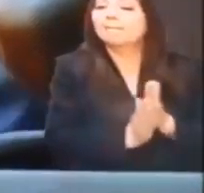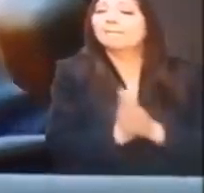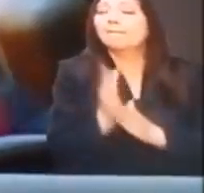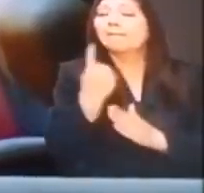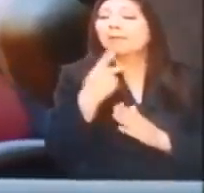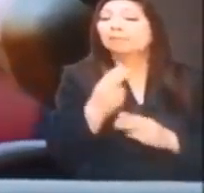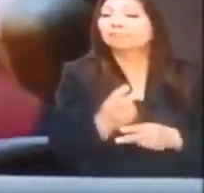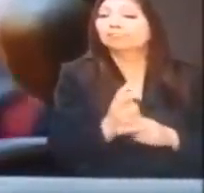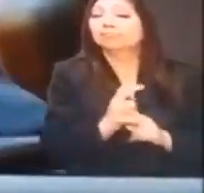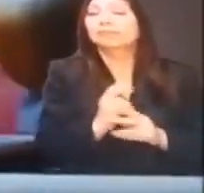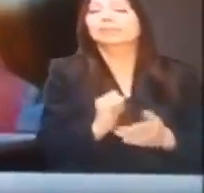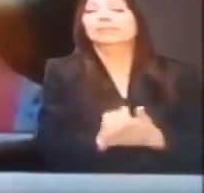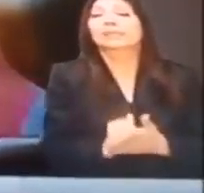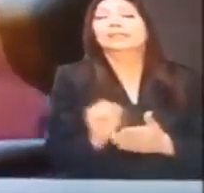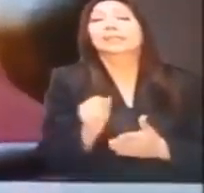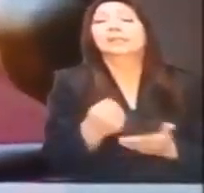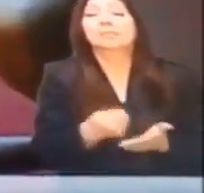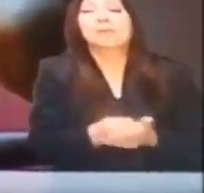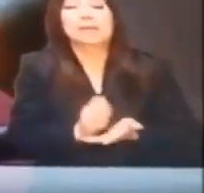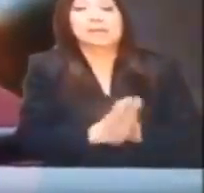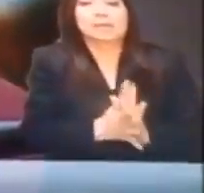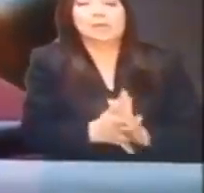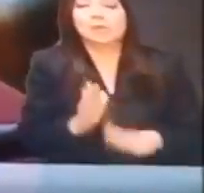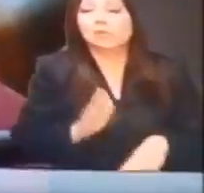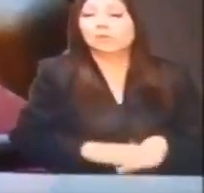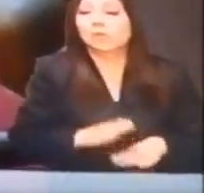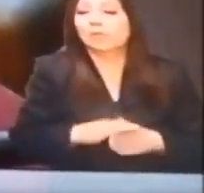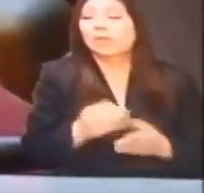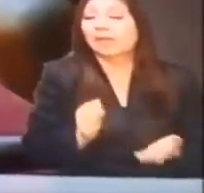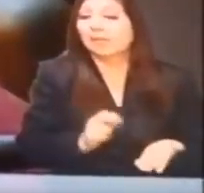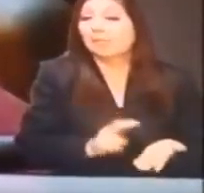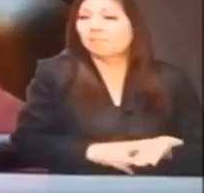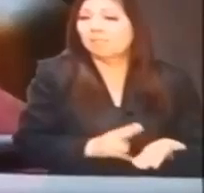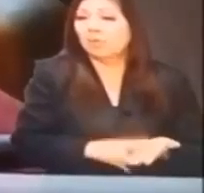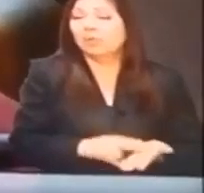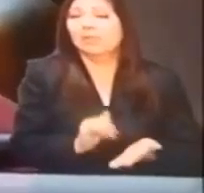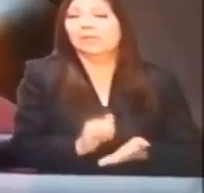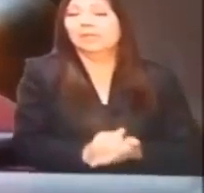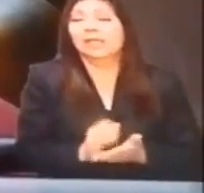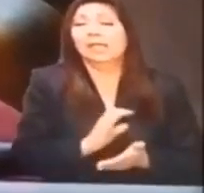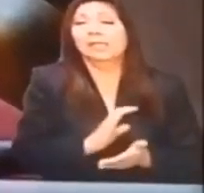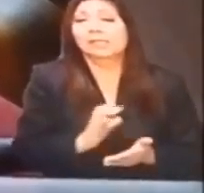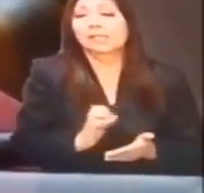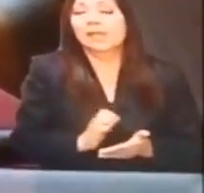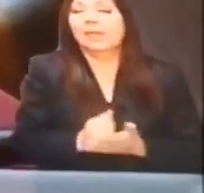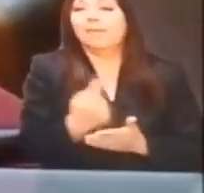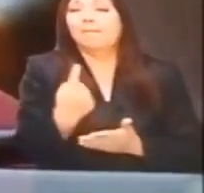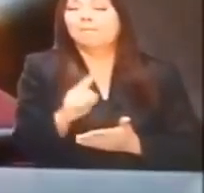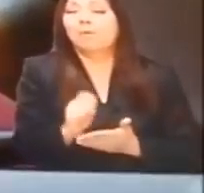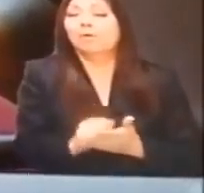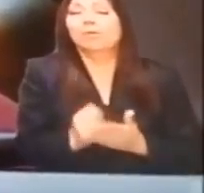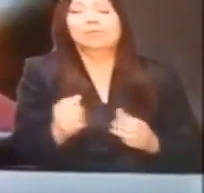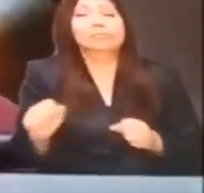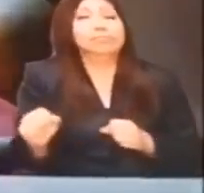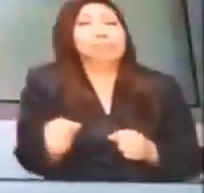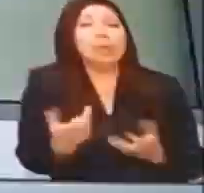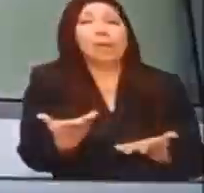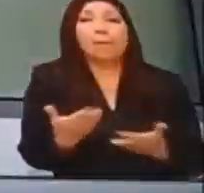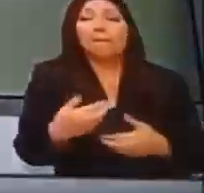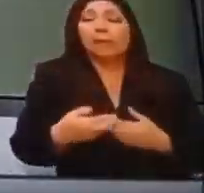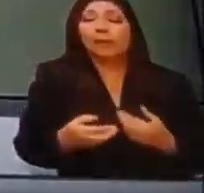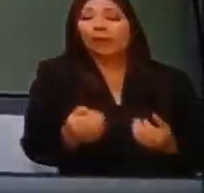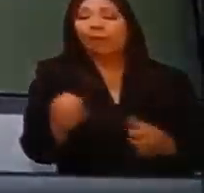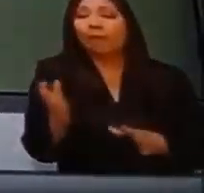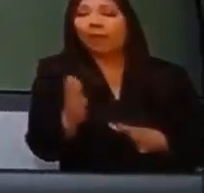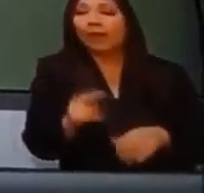beneficios para la prestación de servicio gratuito respecto del impuesto a la renta en caso de estado de emergencia por desastres